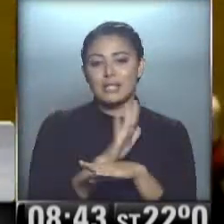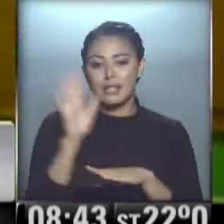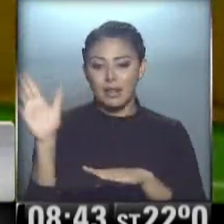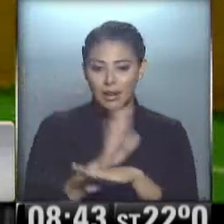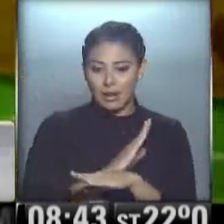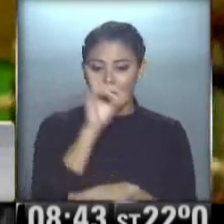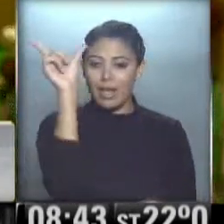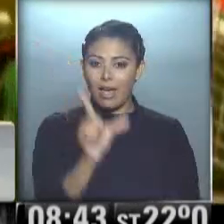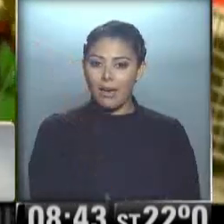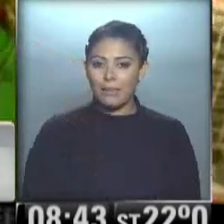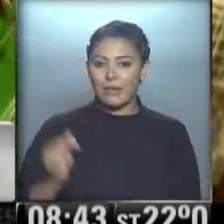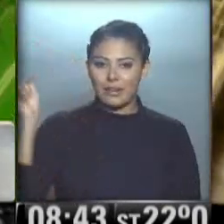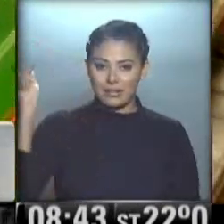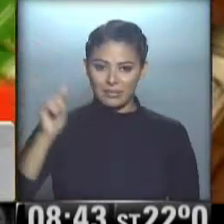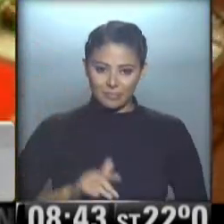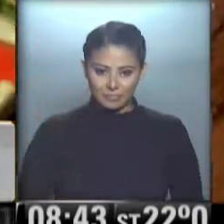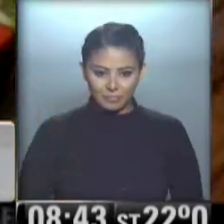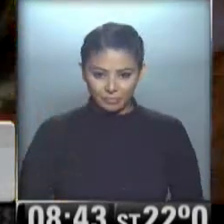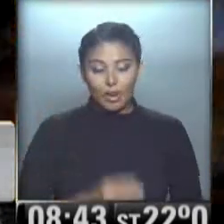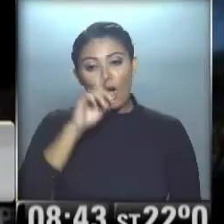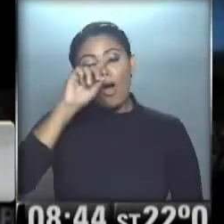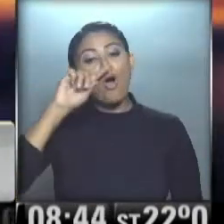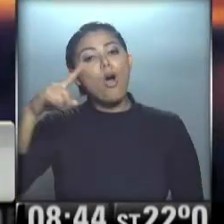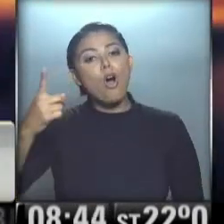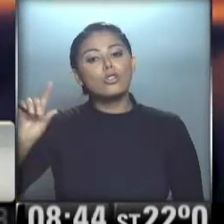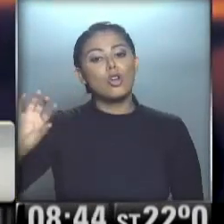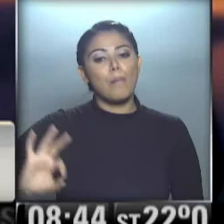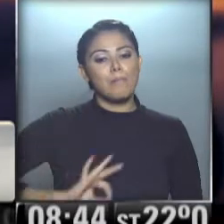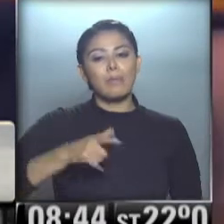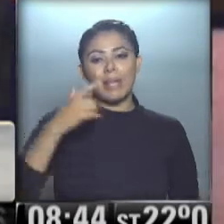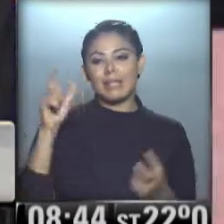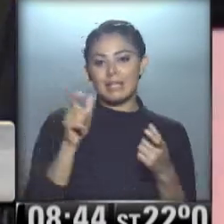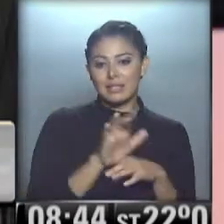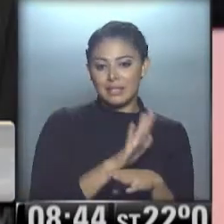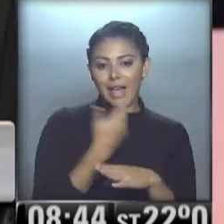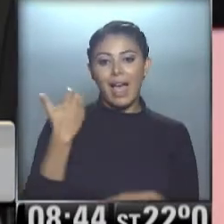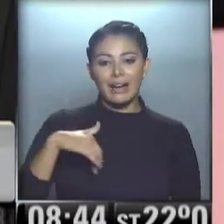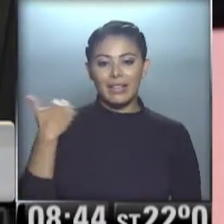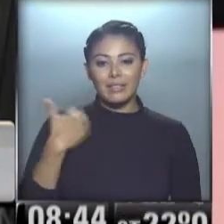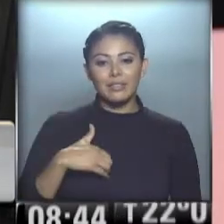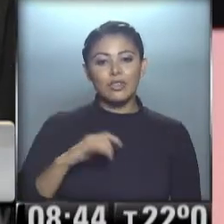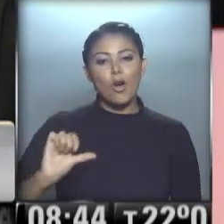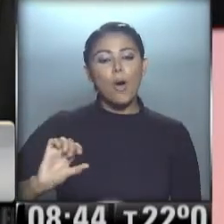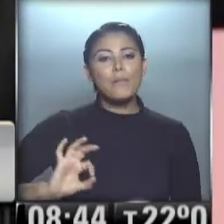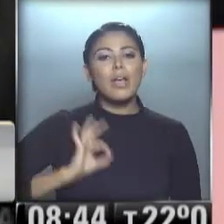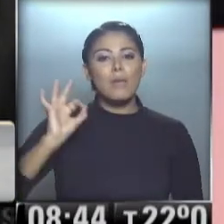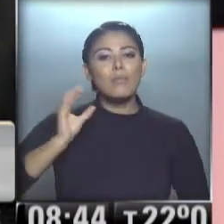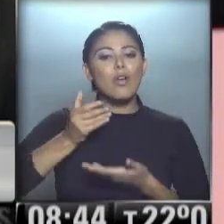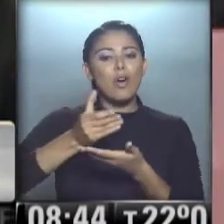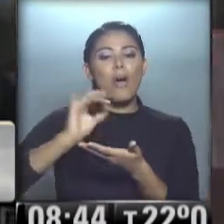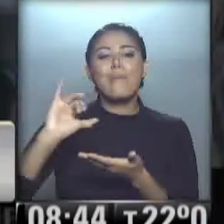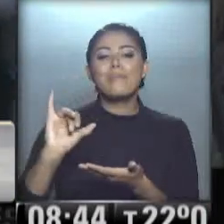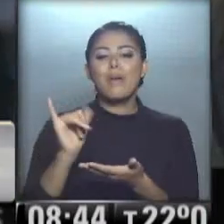cinematografía iberoamericana. Y el otro premio que se trajo el cine argentino fue el premio a